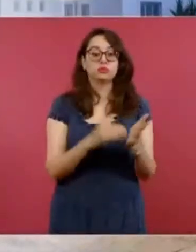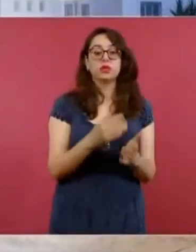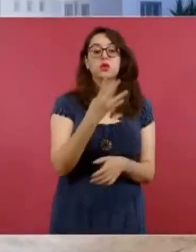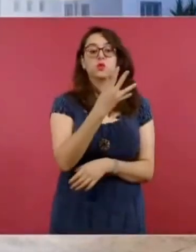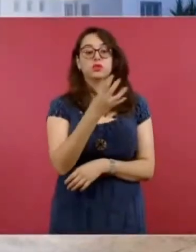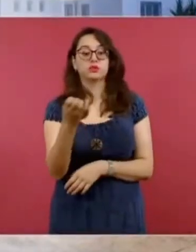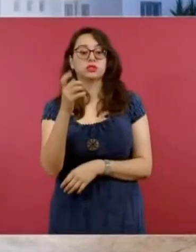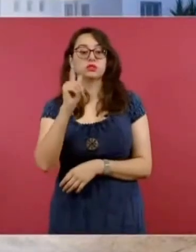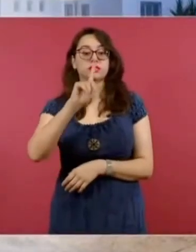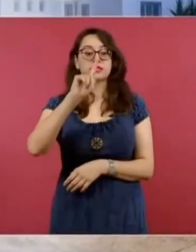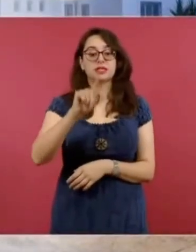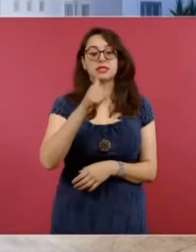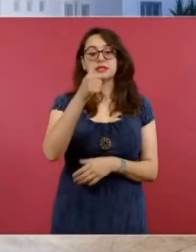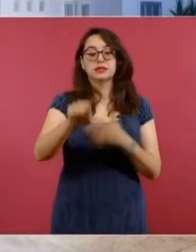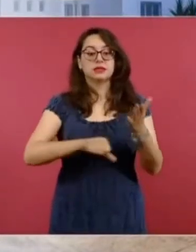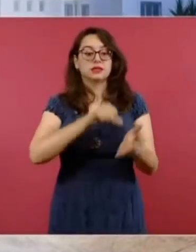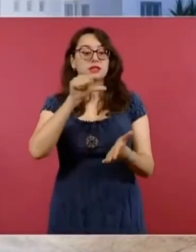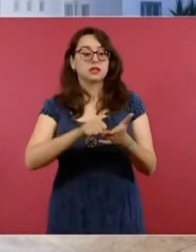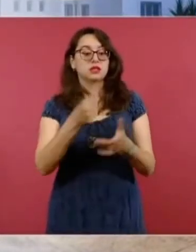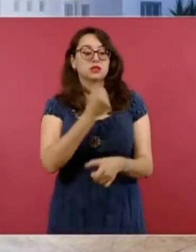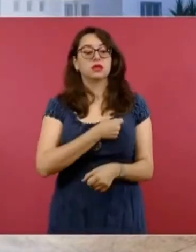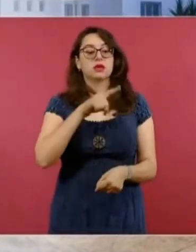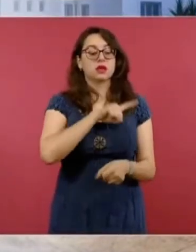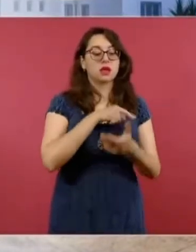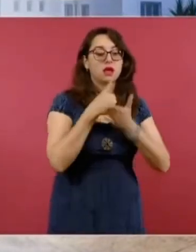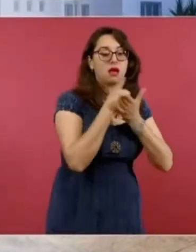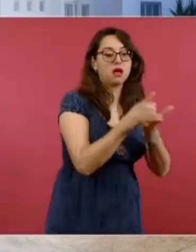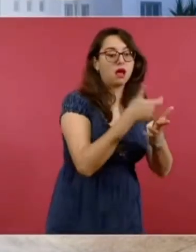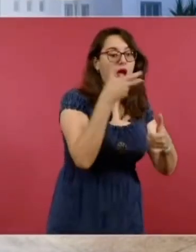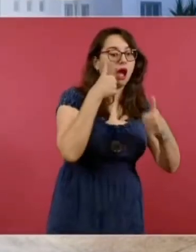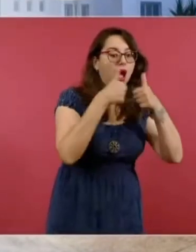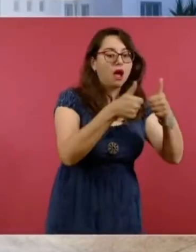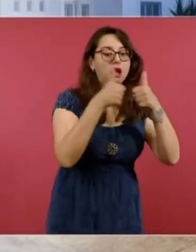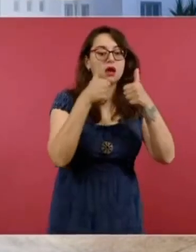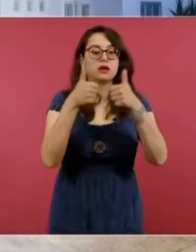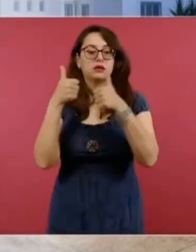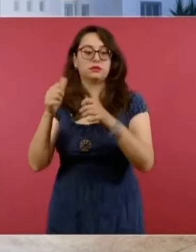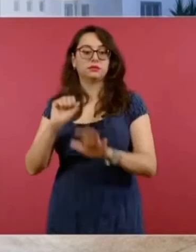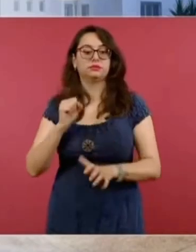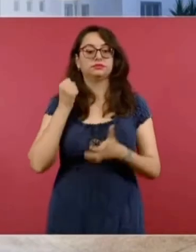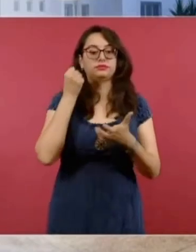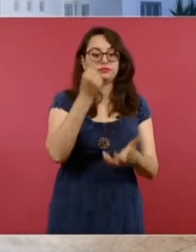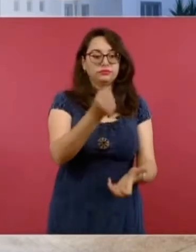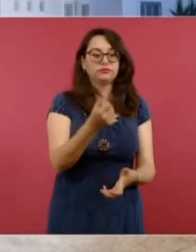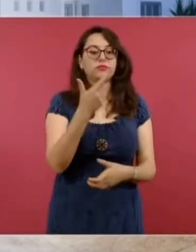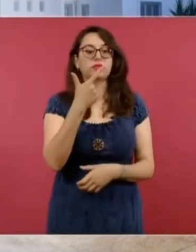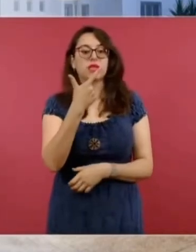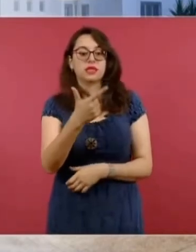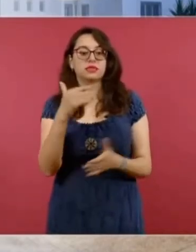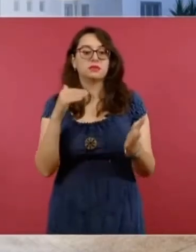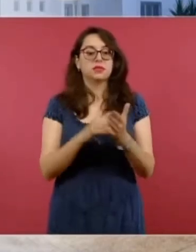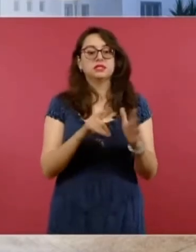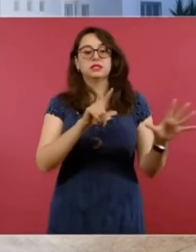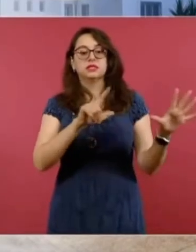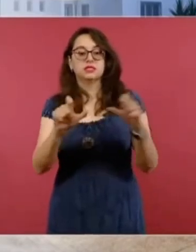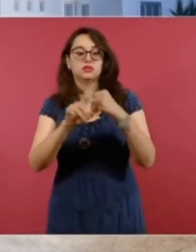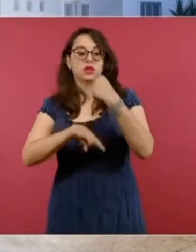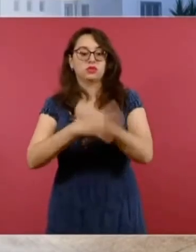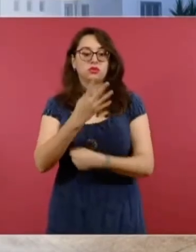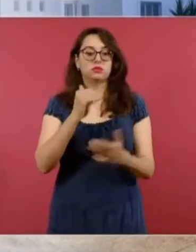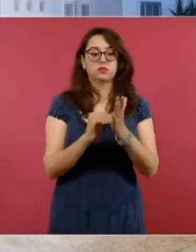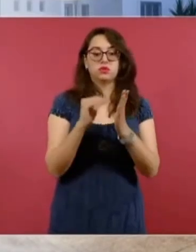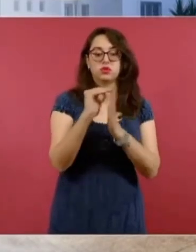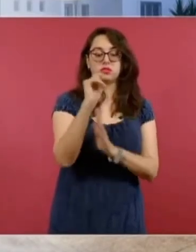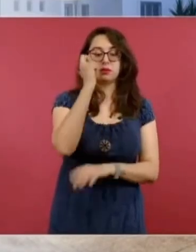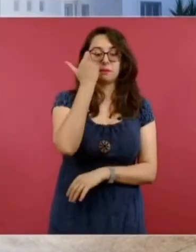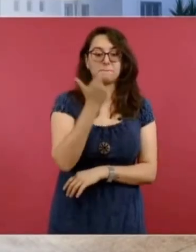2,437 centros de salud, una inversión de 7,714 millones de pesos. Lo más importante de decir es que la mayoría de estos